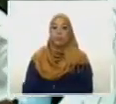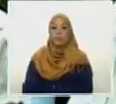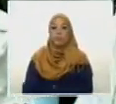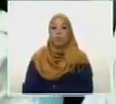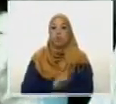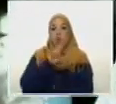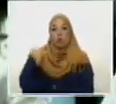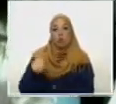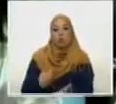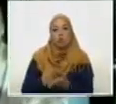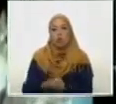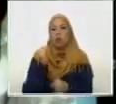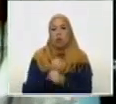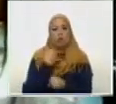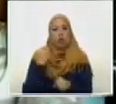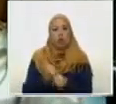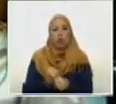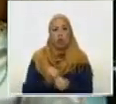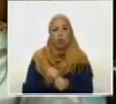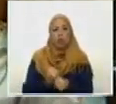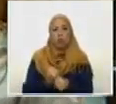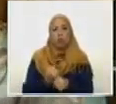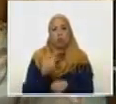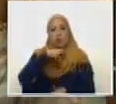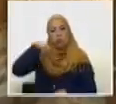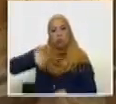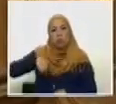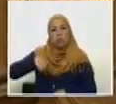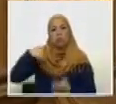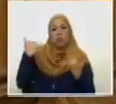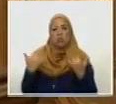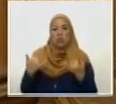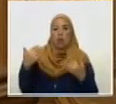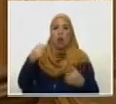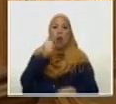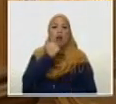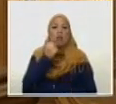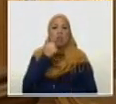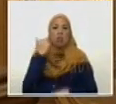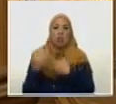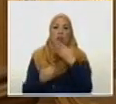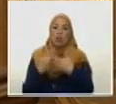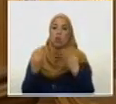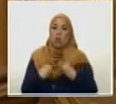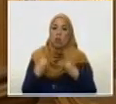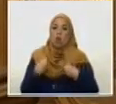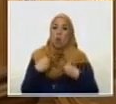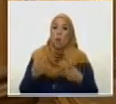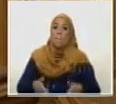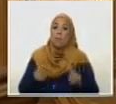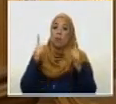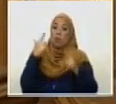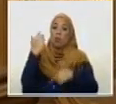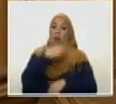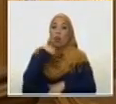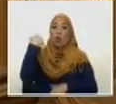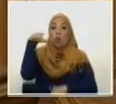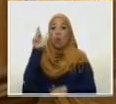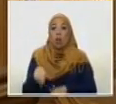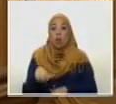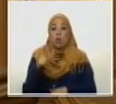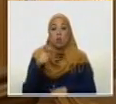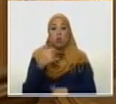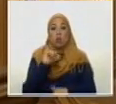Nosotros seguimos trabajando porque nosotros vamos a resistir hasta que la vida nos los permita y la muerte nos los